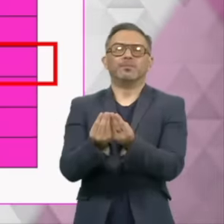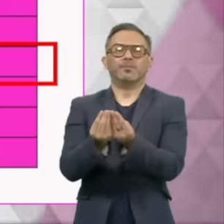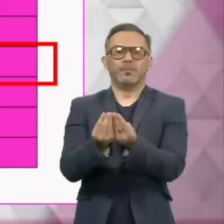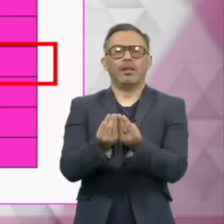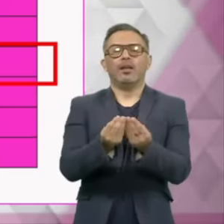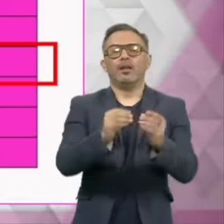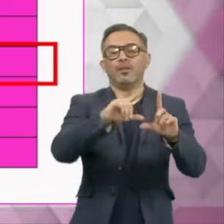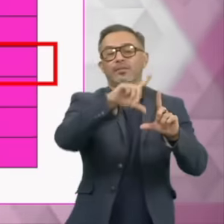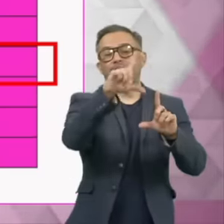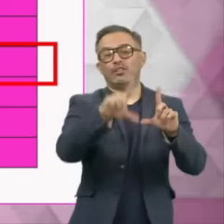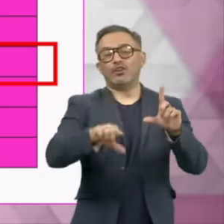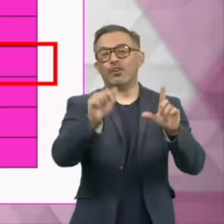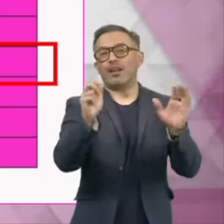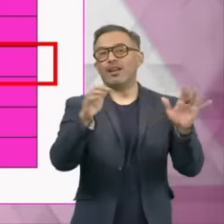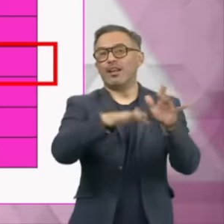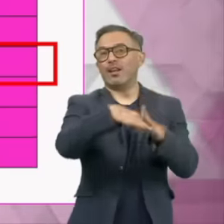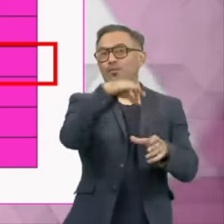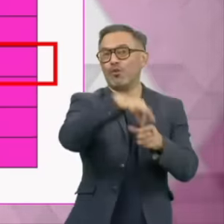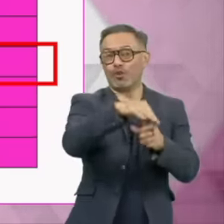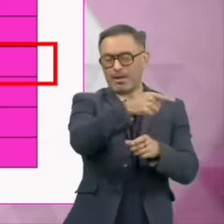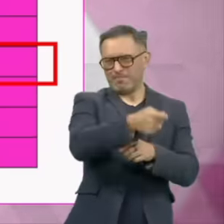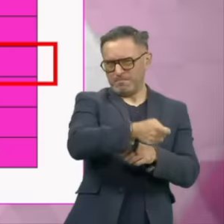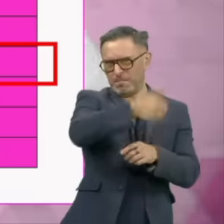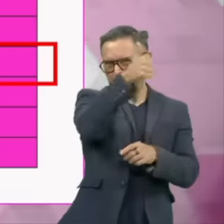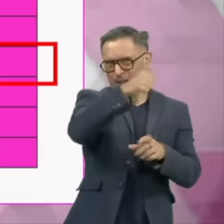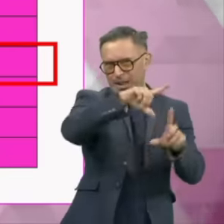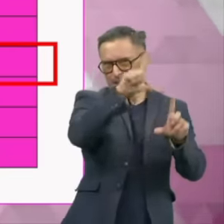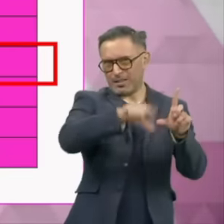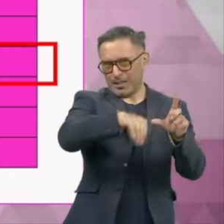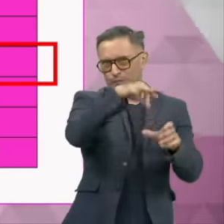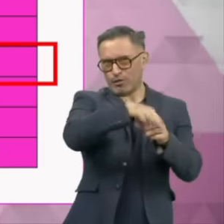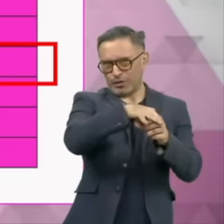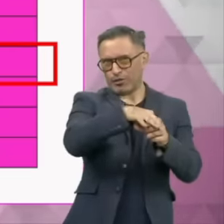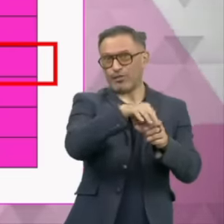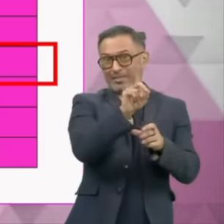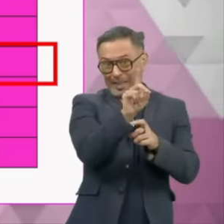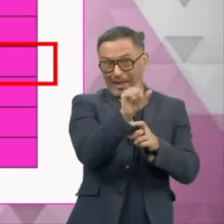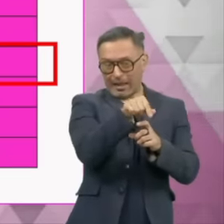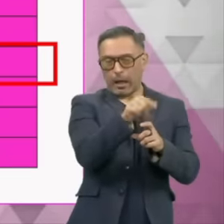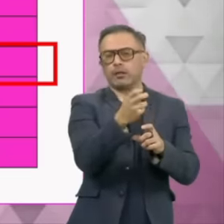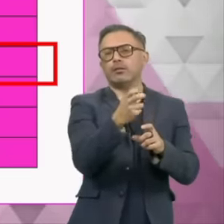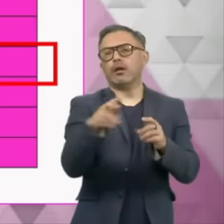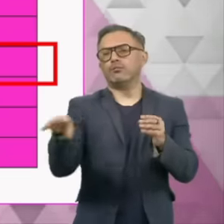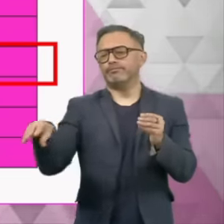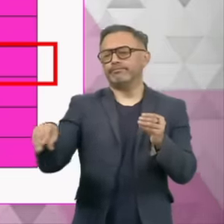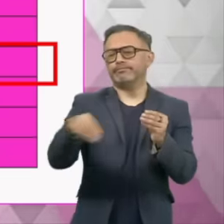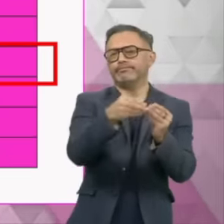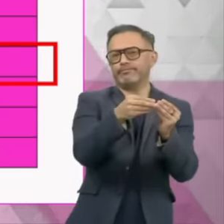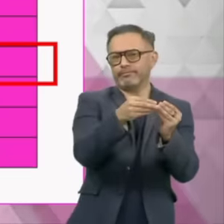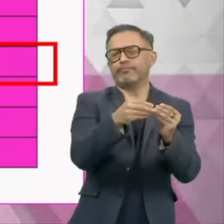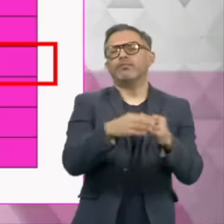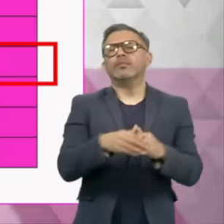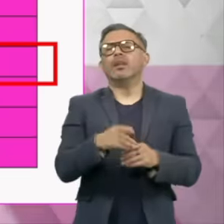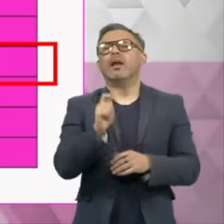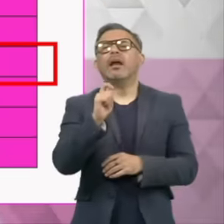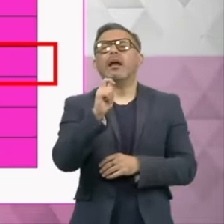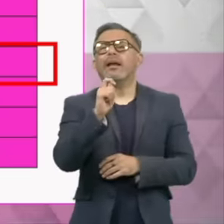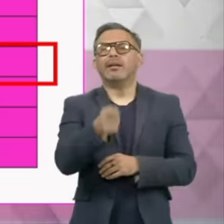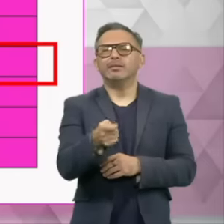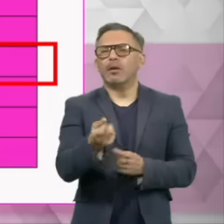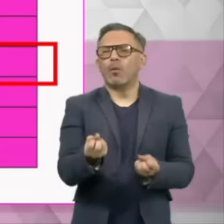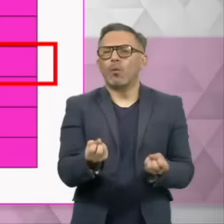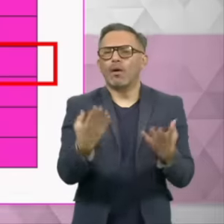nacional emitida original, que está en la columna D, obteniendo un resultado de